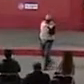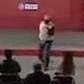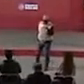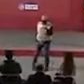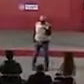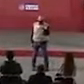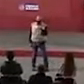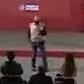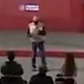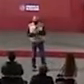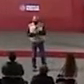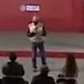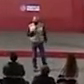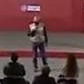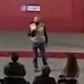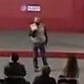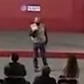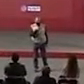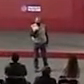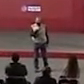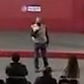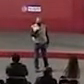Sentados.